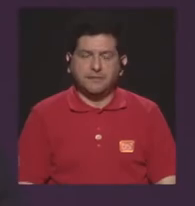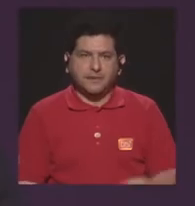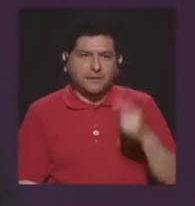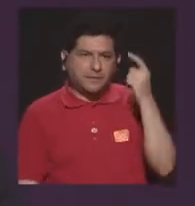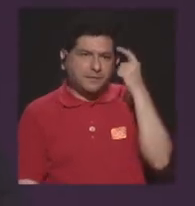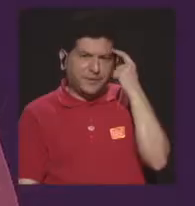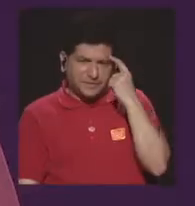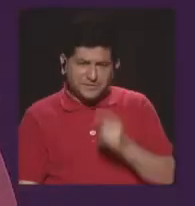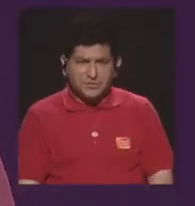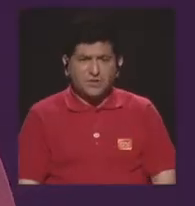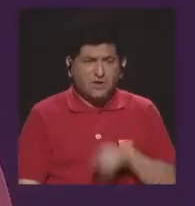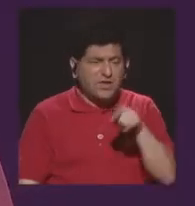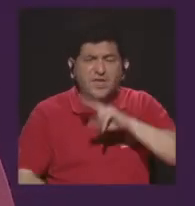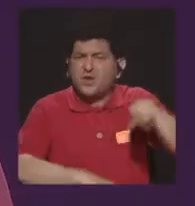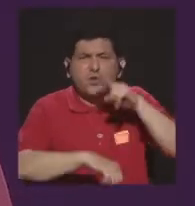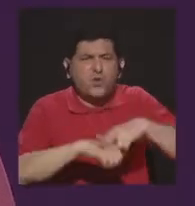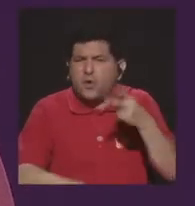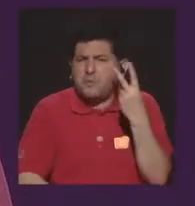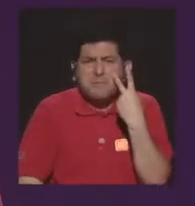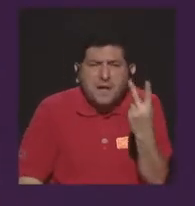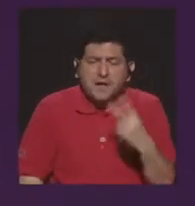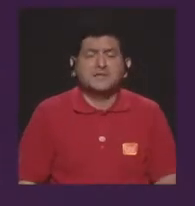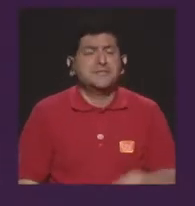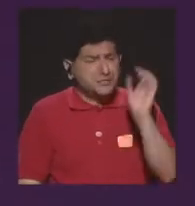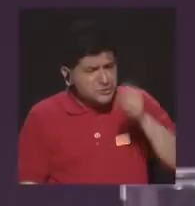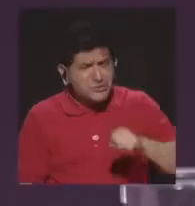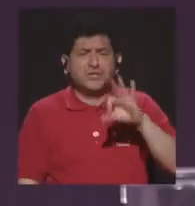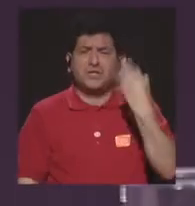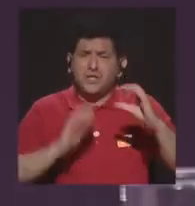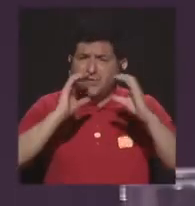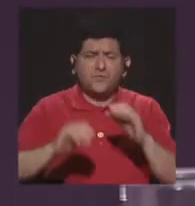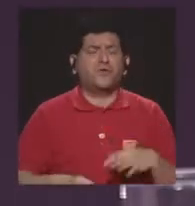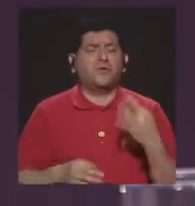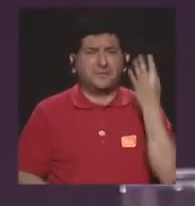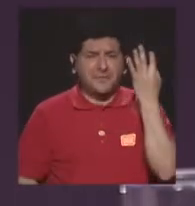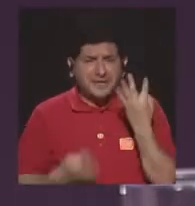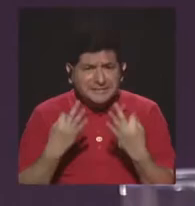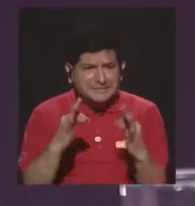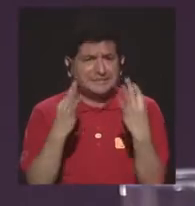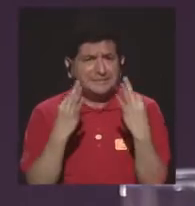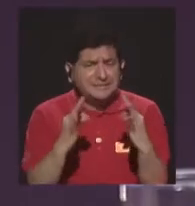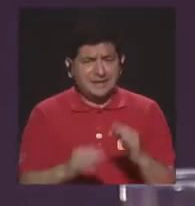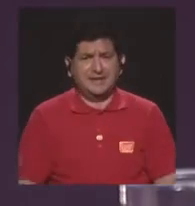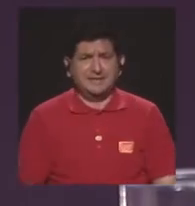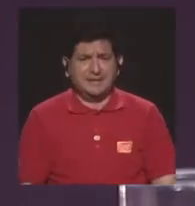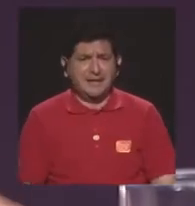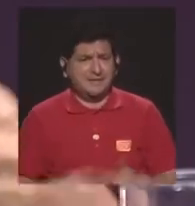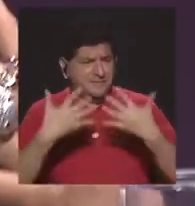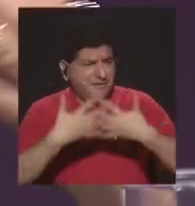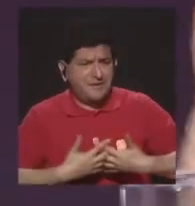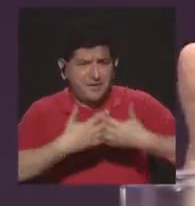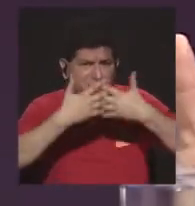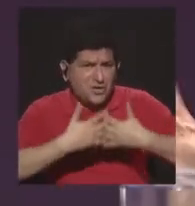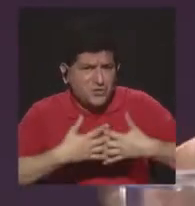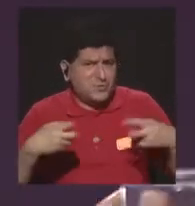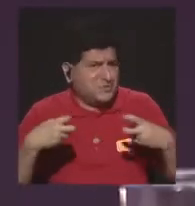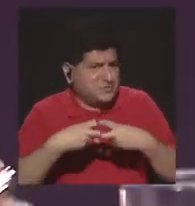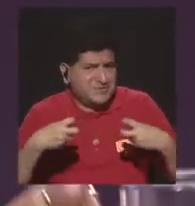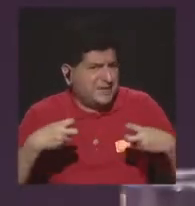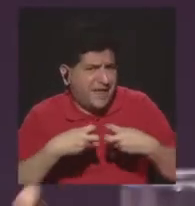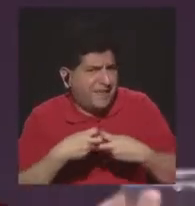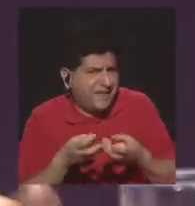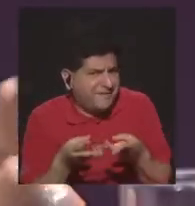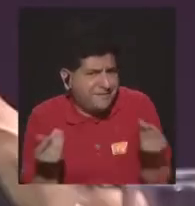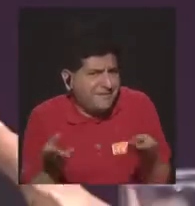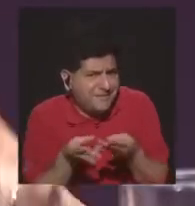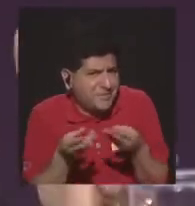pienso yo, reproducida y normalizada. Normalizada. Y que los medios de comunicación, por lo tanto, no son industrias como la industria eléctrica, que